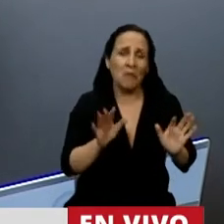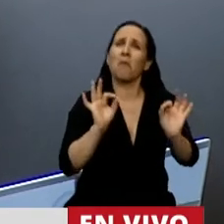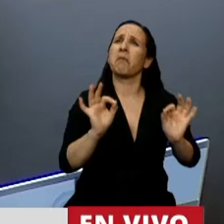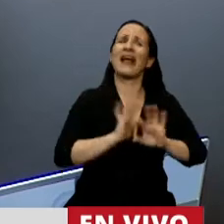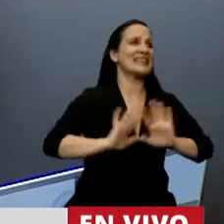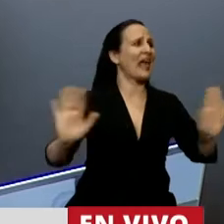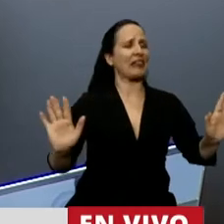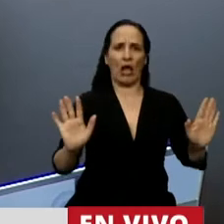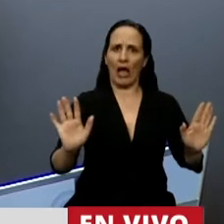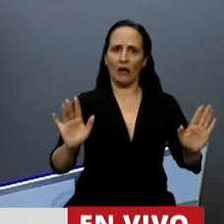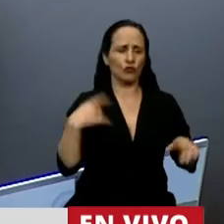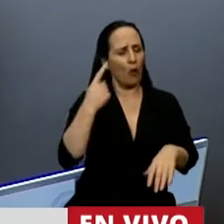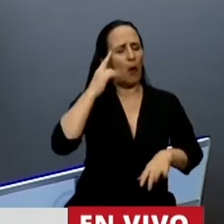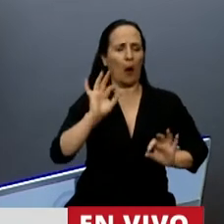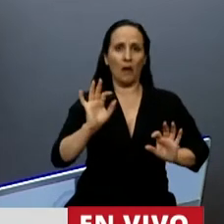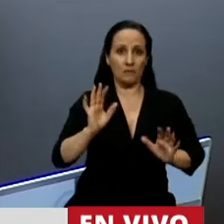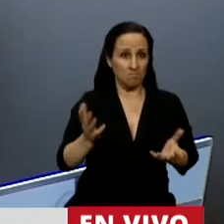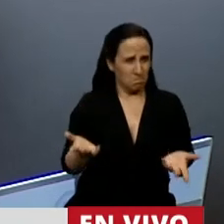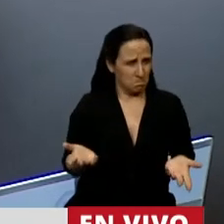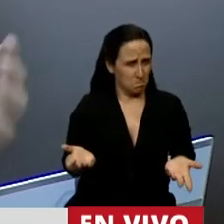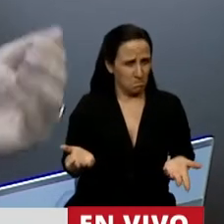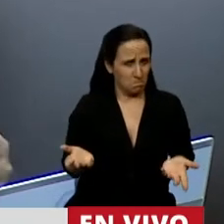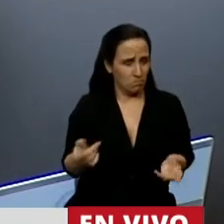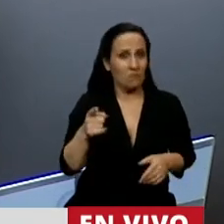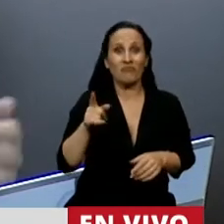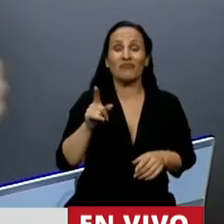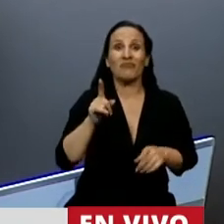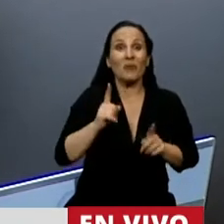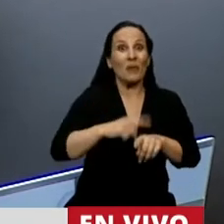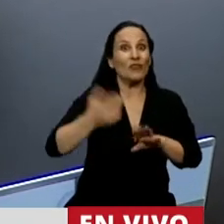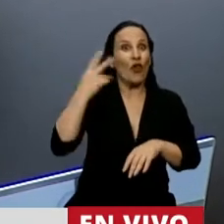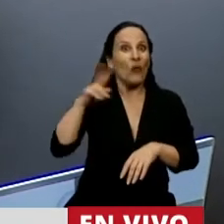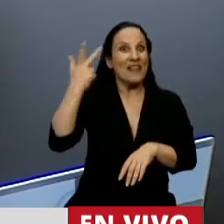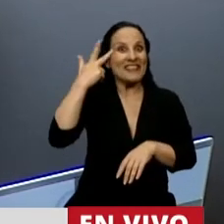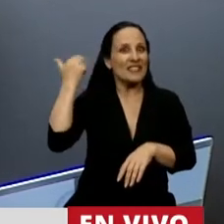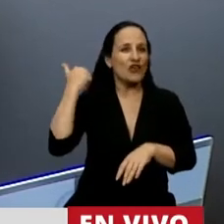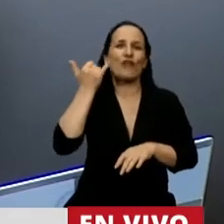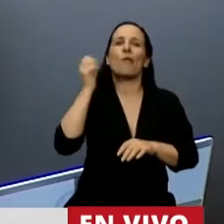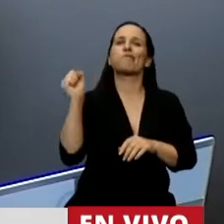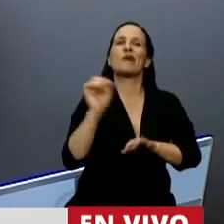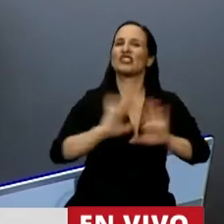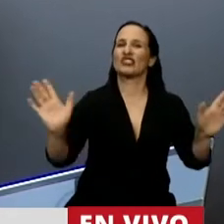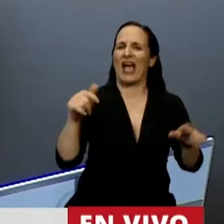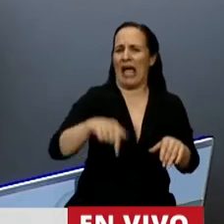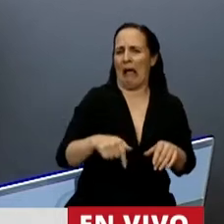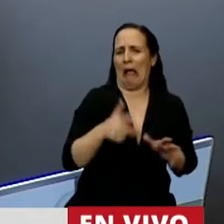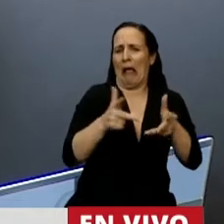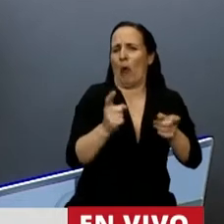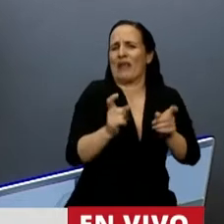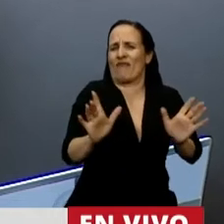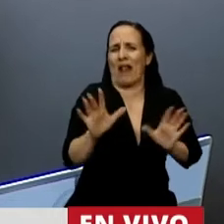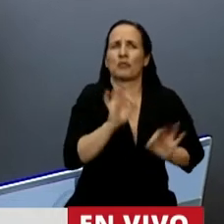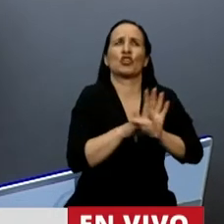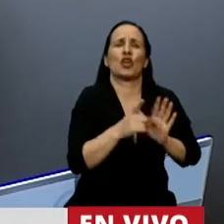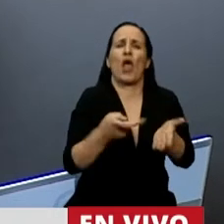representadas. Se asumió, para mí, erróneamente, que la discusión del 2018 suplía esta discusión, suplía la discusión de este proyecto de